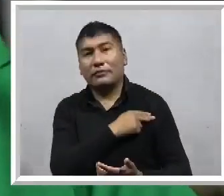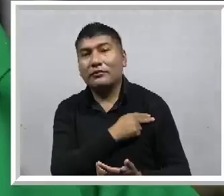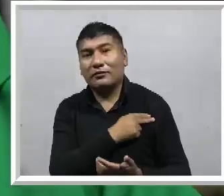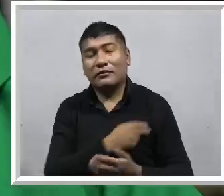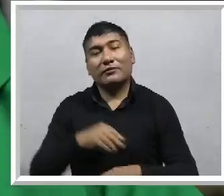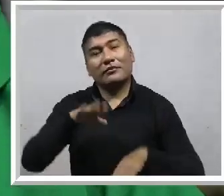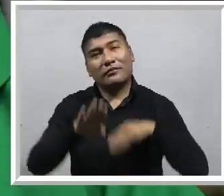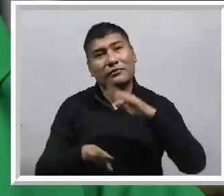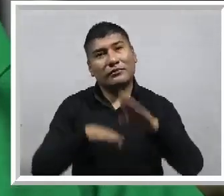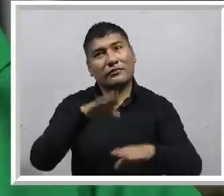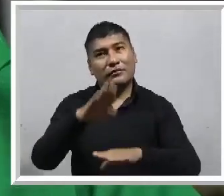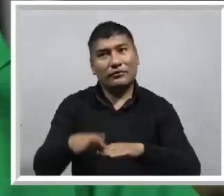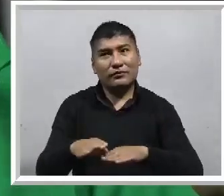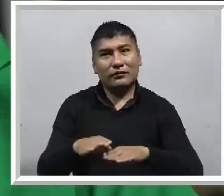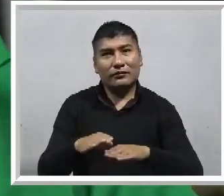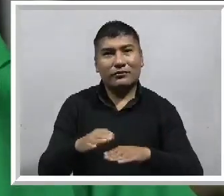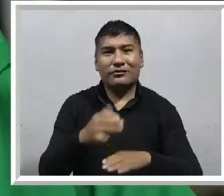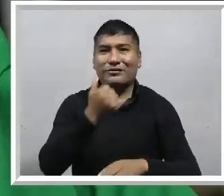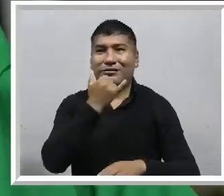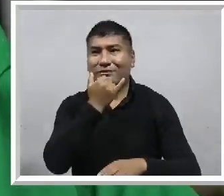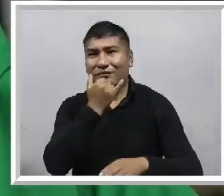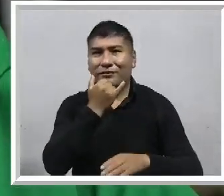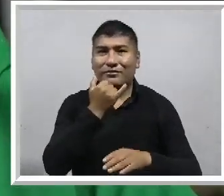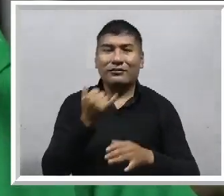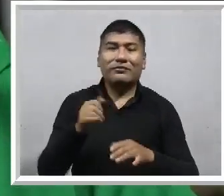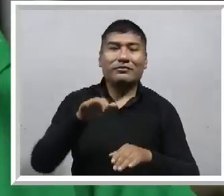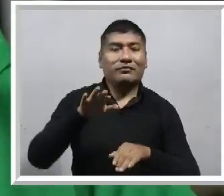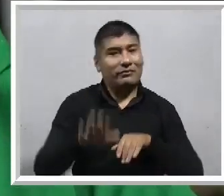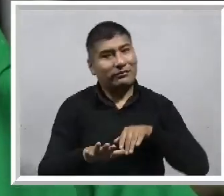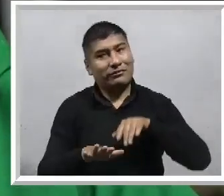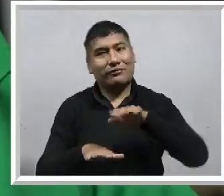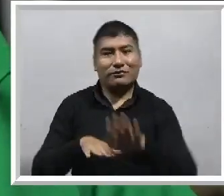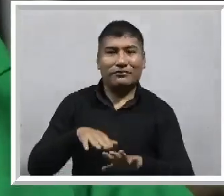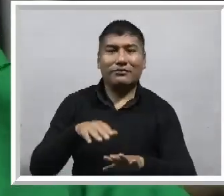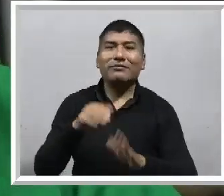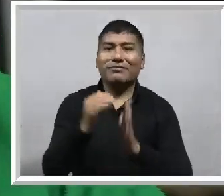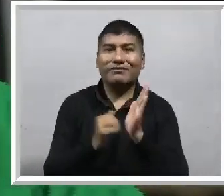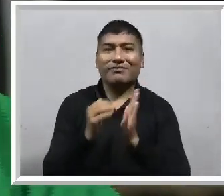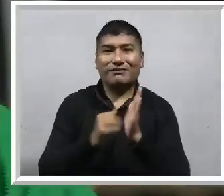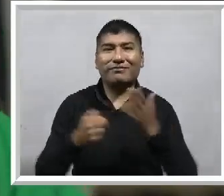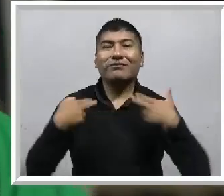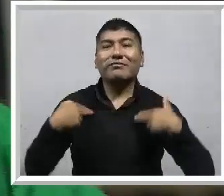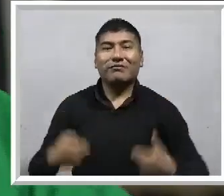caminando no bien humanamente nos hace falta